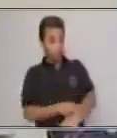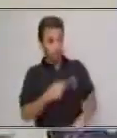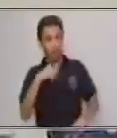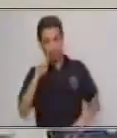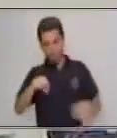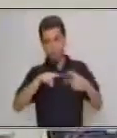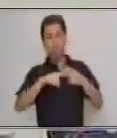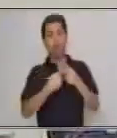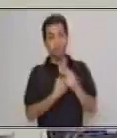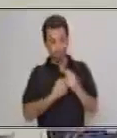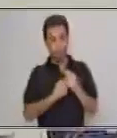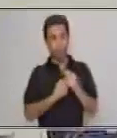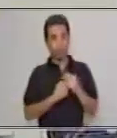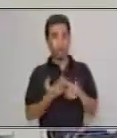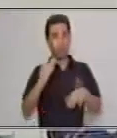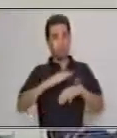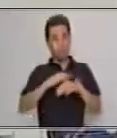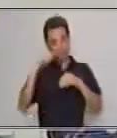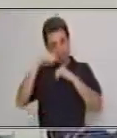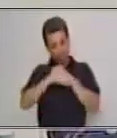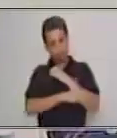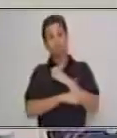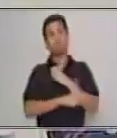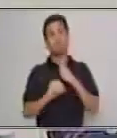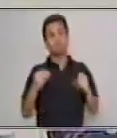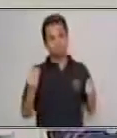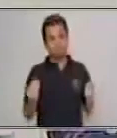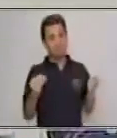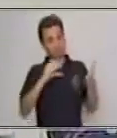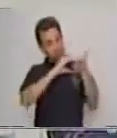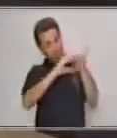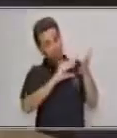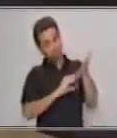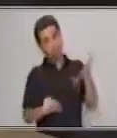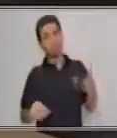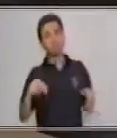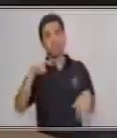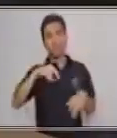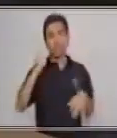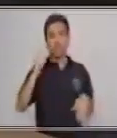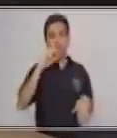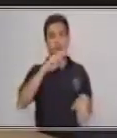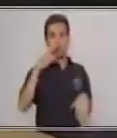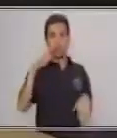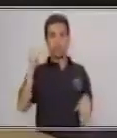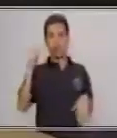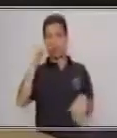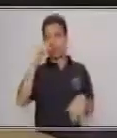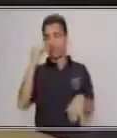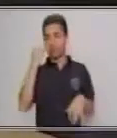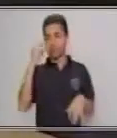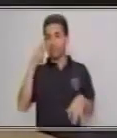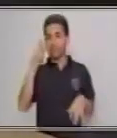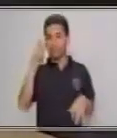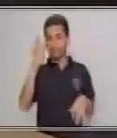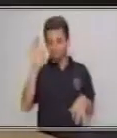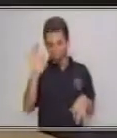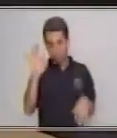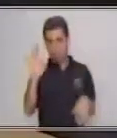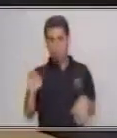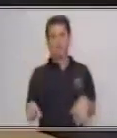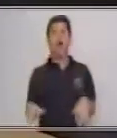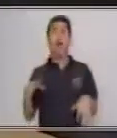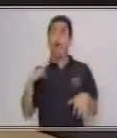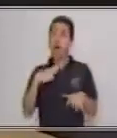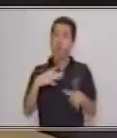iniciar más de lleno con los textos narrativos. Los textos narrativos tenemos lo que son